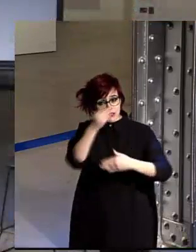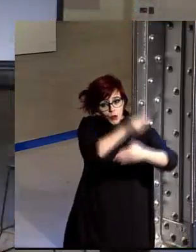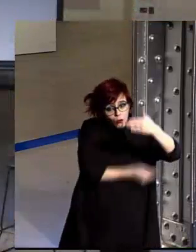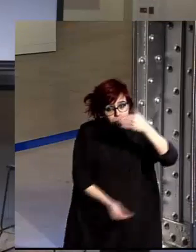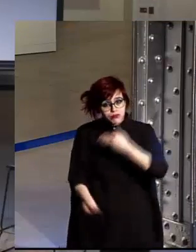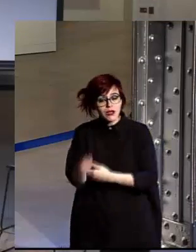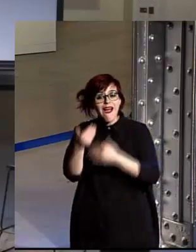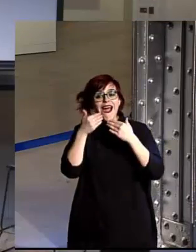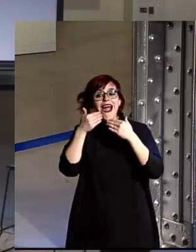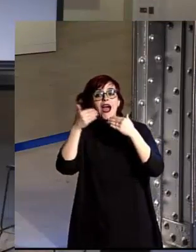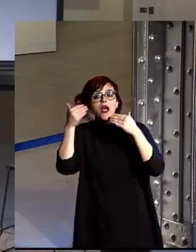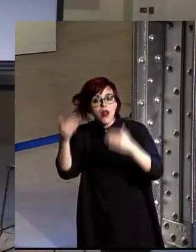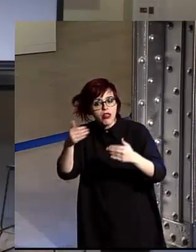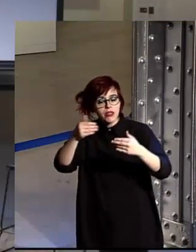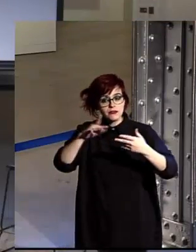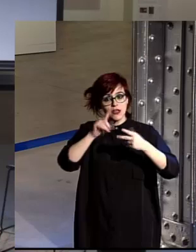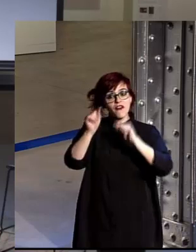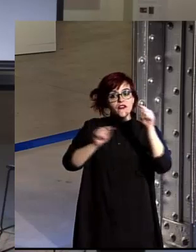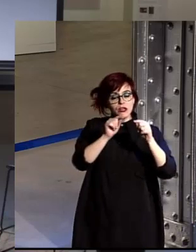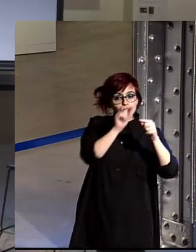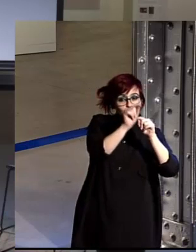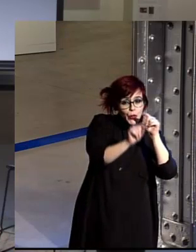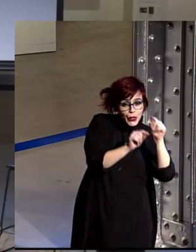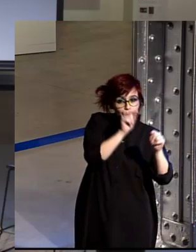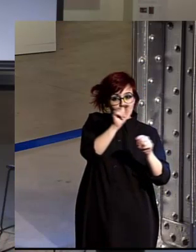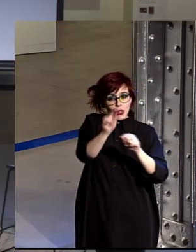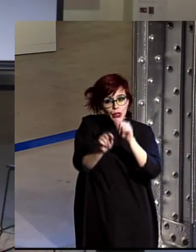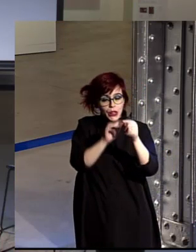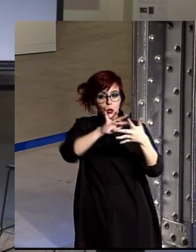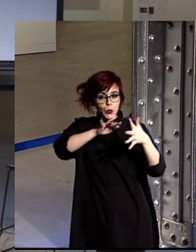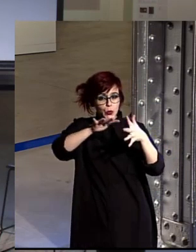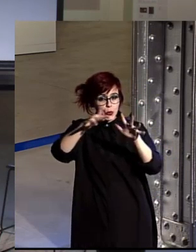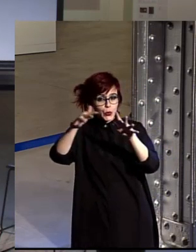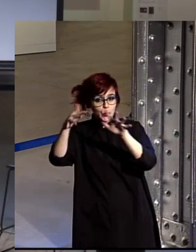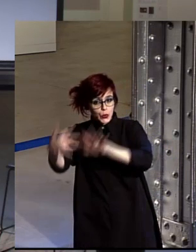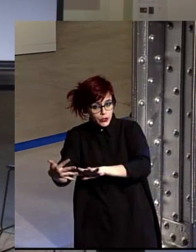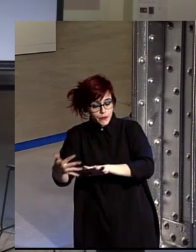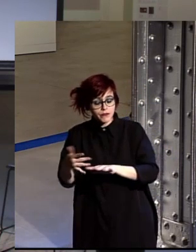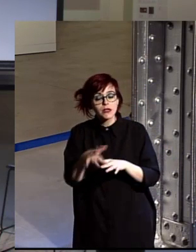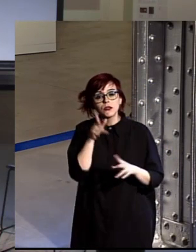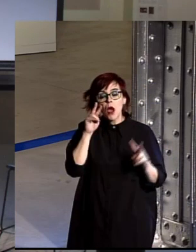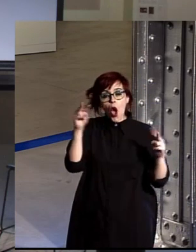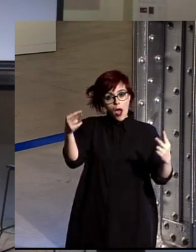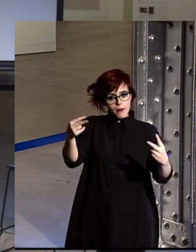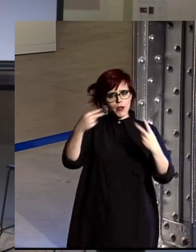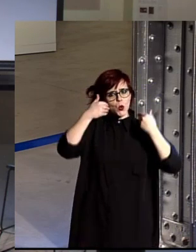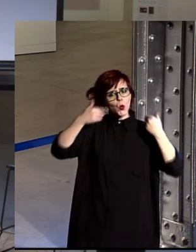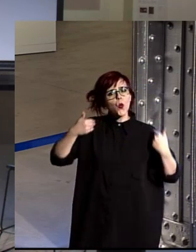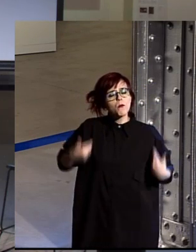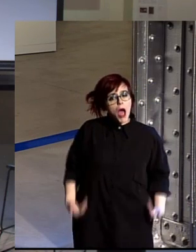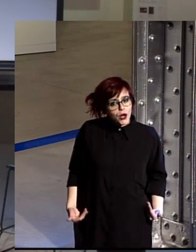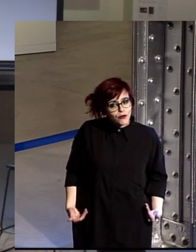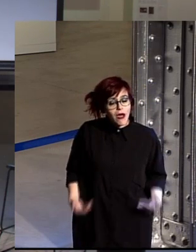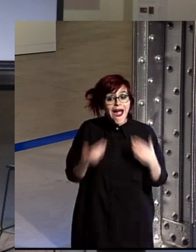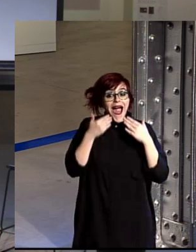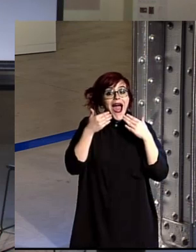vivimos así, nacemos así gracias a los virus, a los retrovirus, ¿de acuerdo? Entonces, cuando nos veamos como humanos, tenemos que tener muy claro que